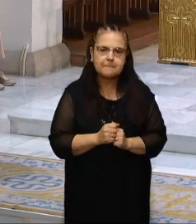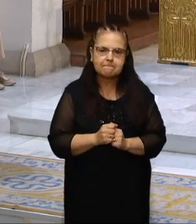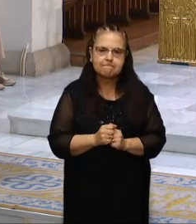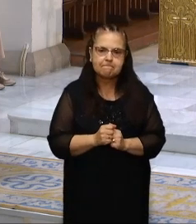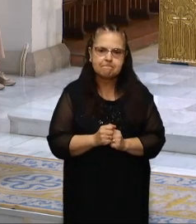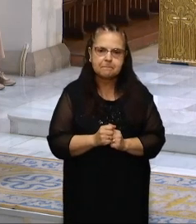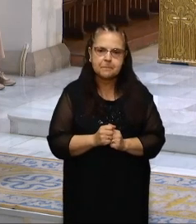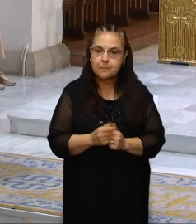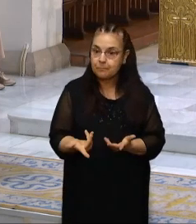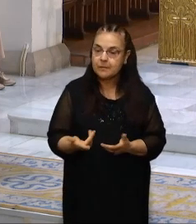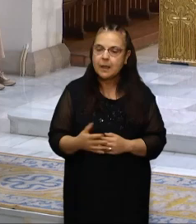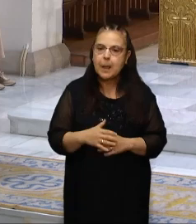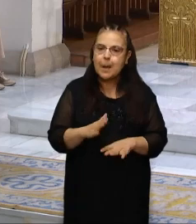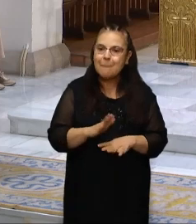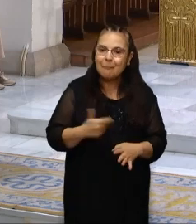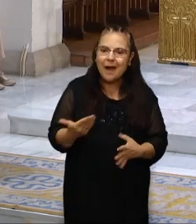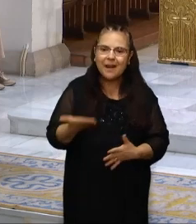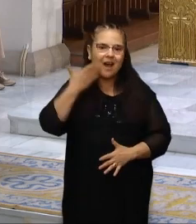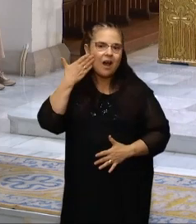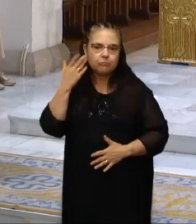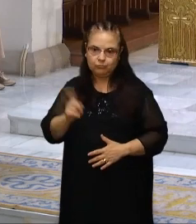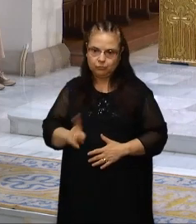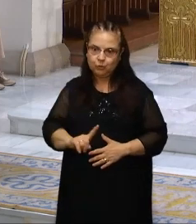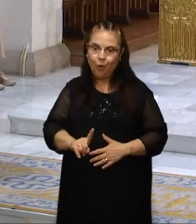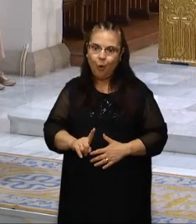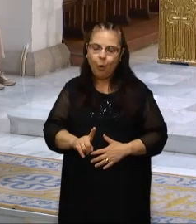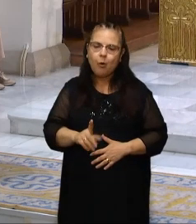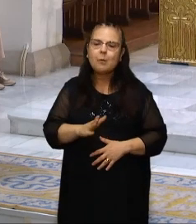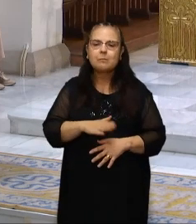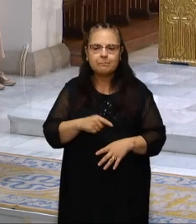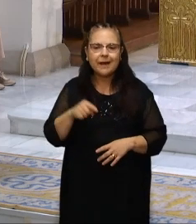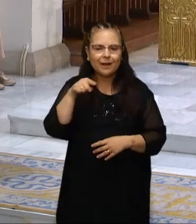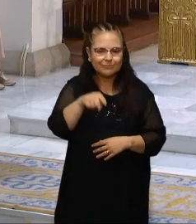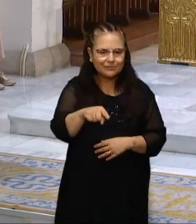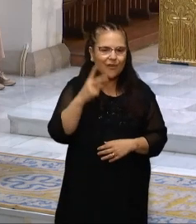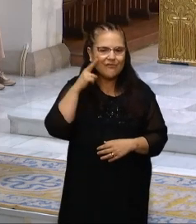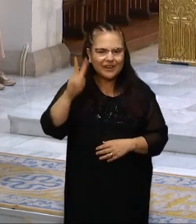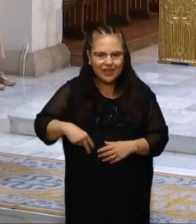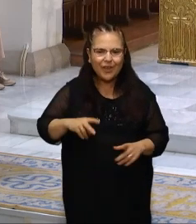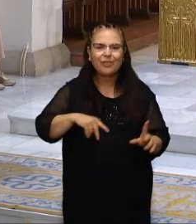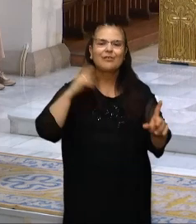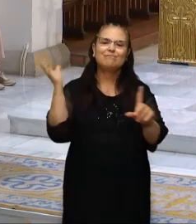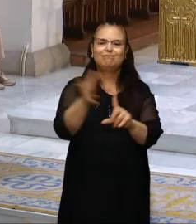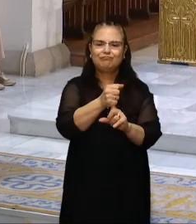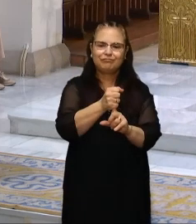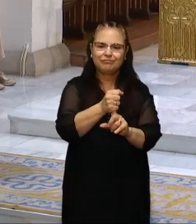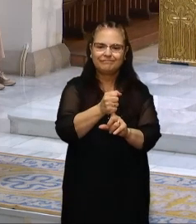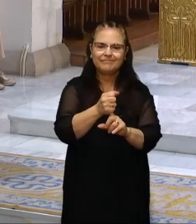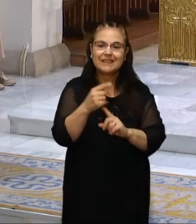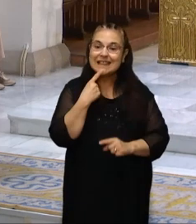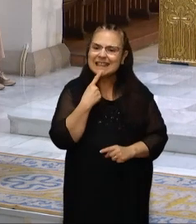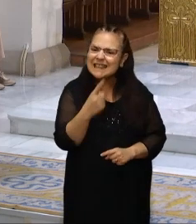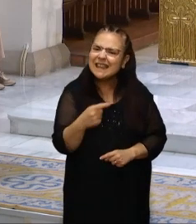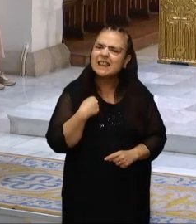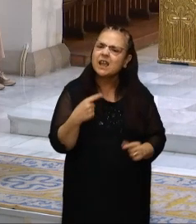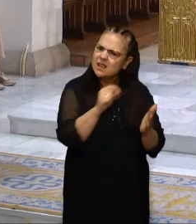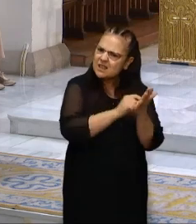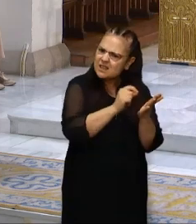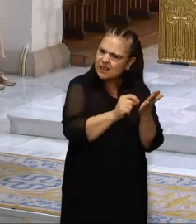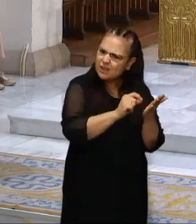para ponerle en evidencia, sino para que llegue precisamente a la verdad. Y le dice, ¿qué está escrito en la